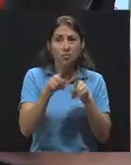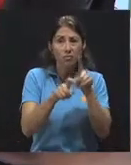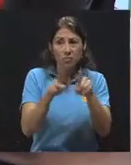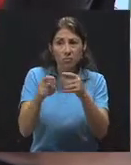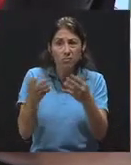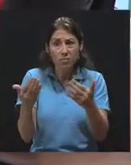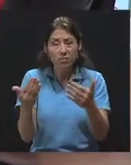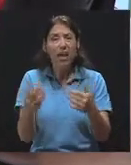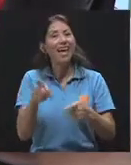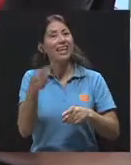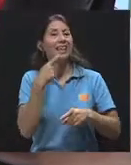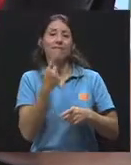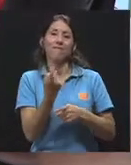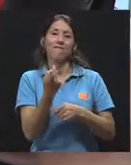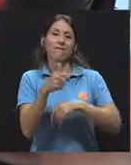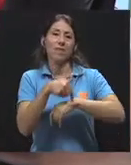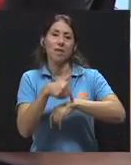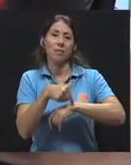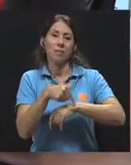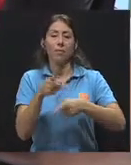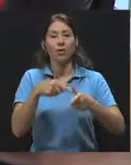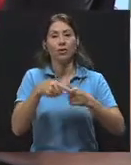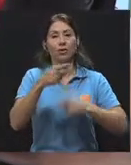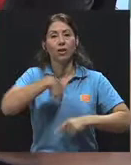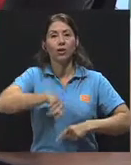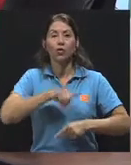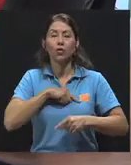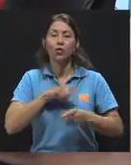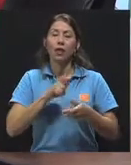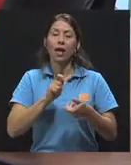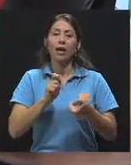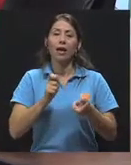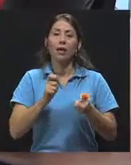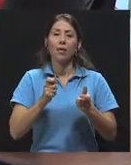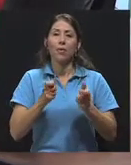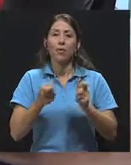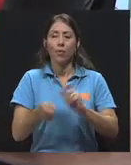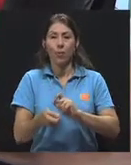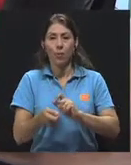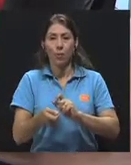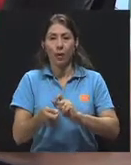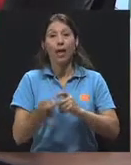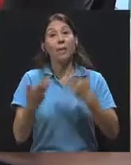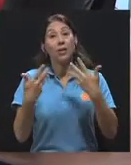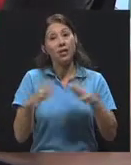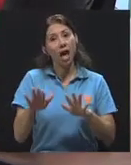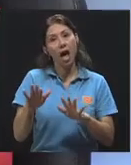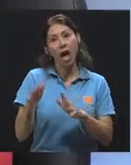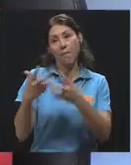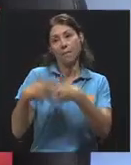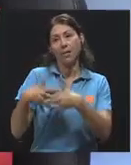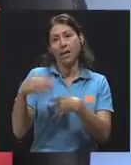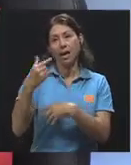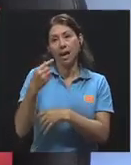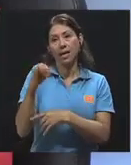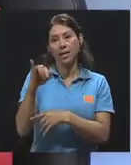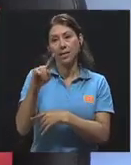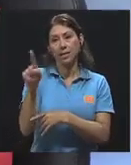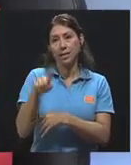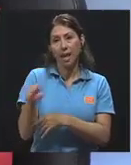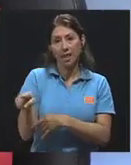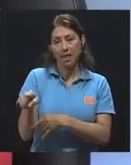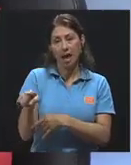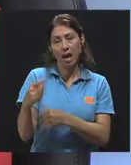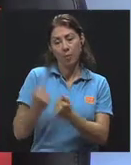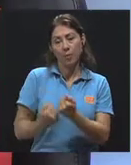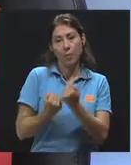tiempo había quedado corto. Entonces estamos haciendo una modificación para, gracias a haber contado con el apoyo de la GIZ, que lo que nos